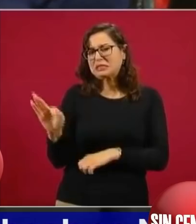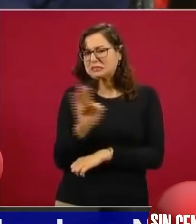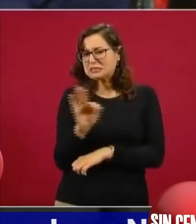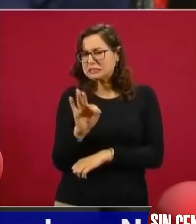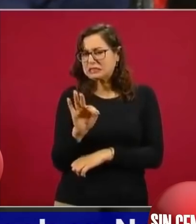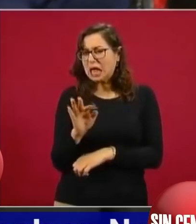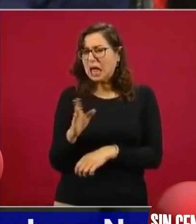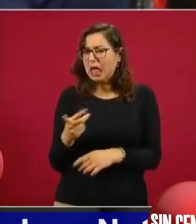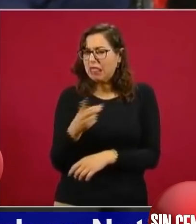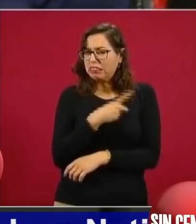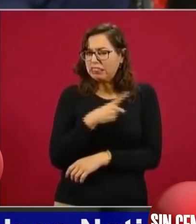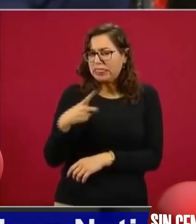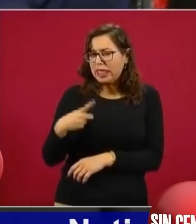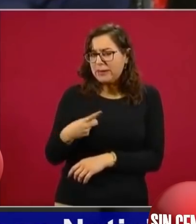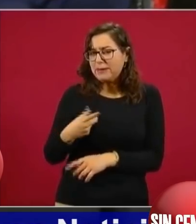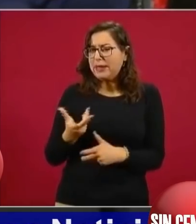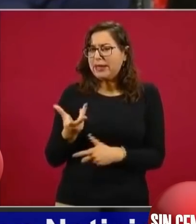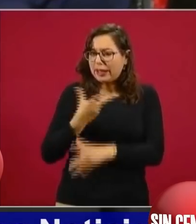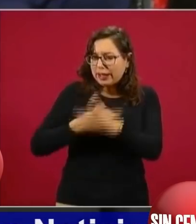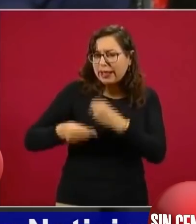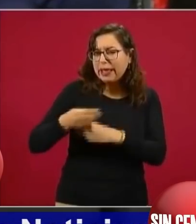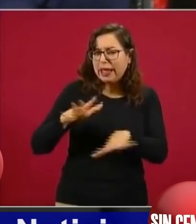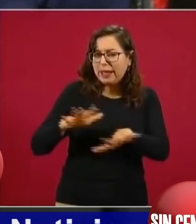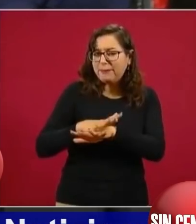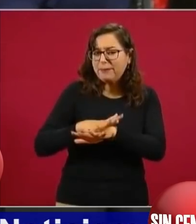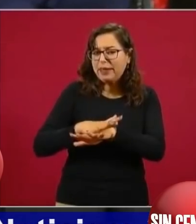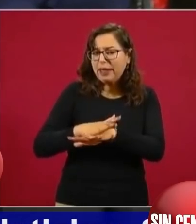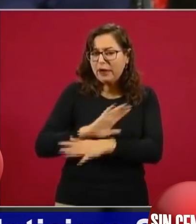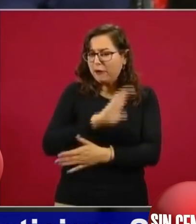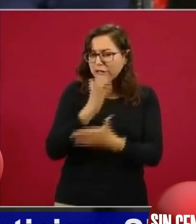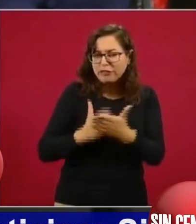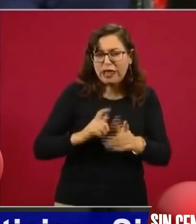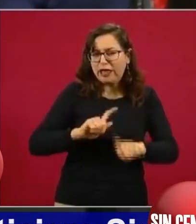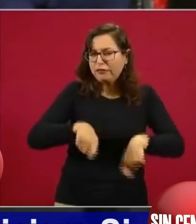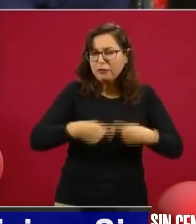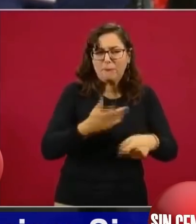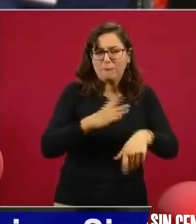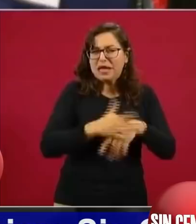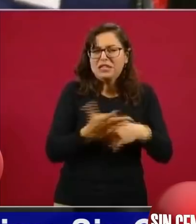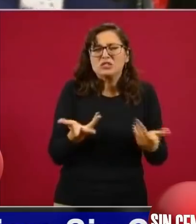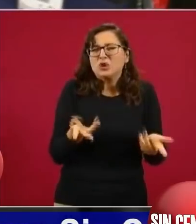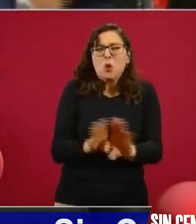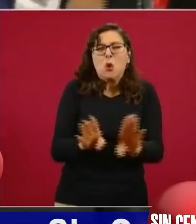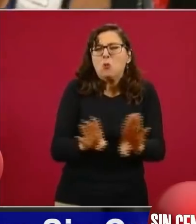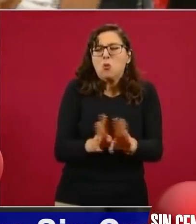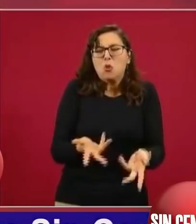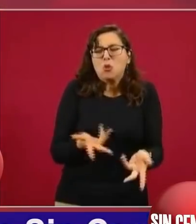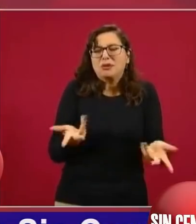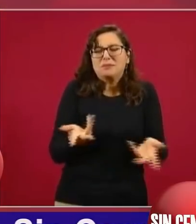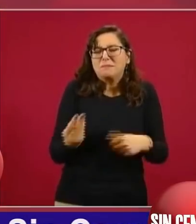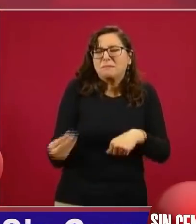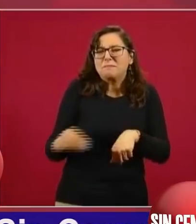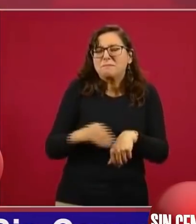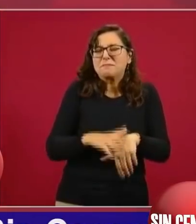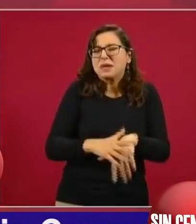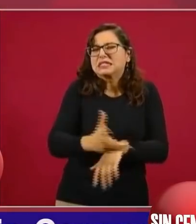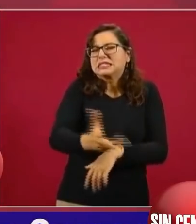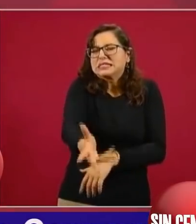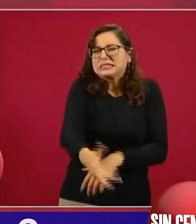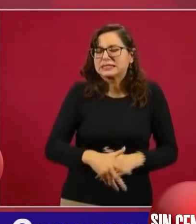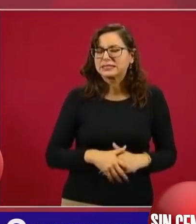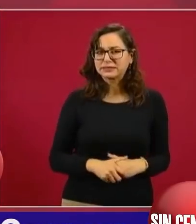de CFE, de Pemex, ya no entregar más contratos. ¿Qué más van a hacer para? Todo lo que se pueda. Ya hemos